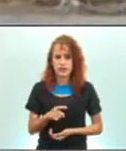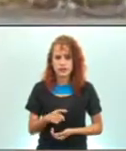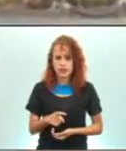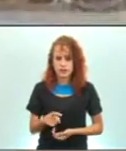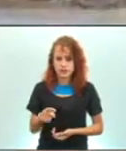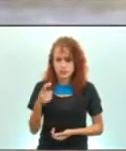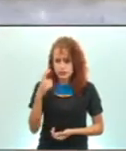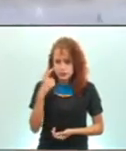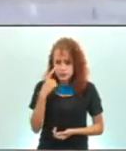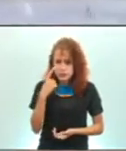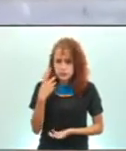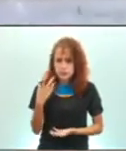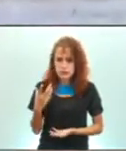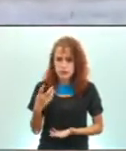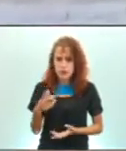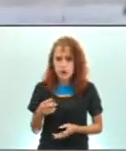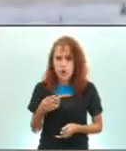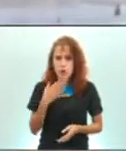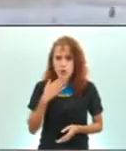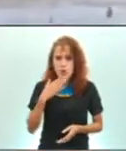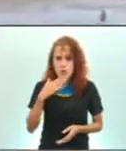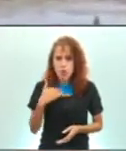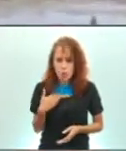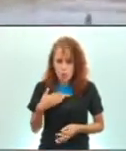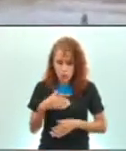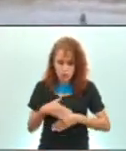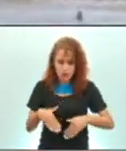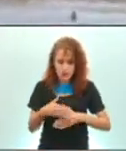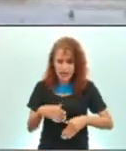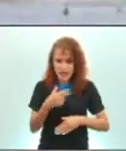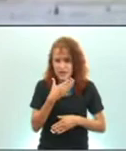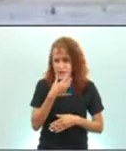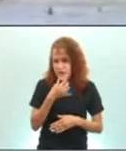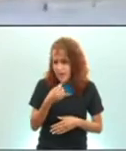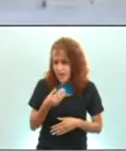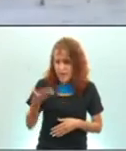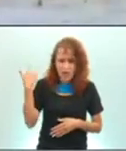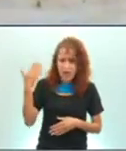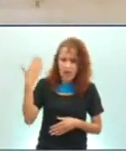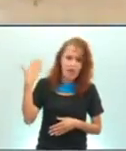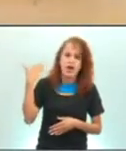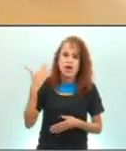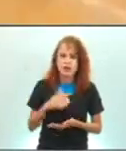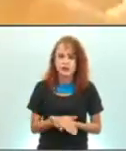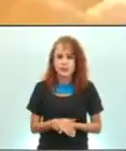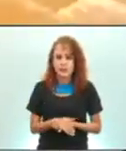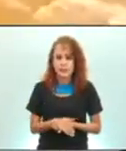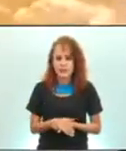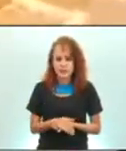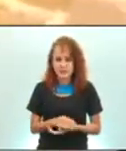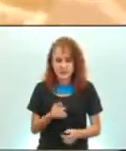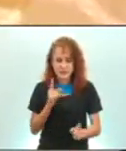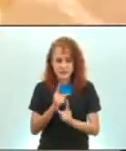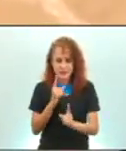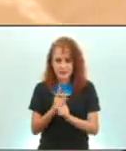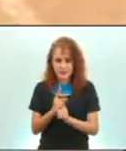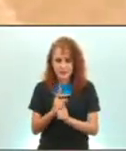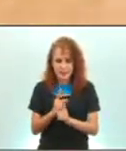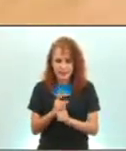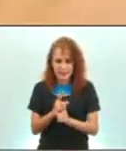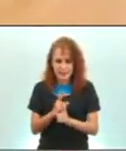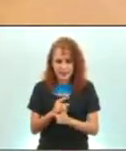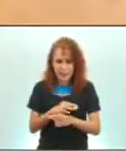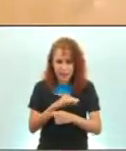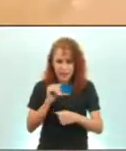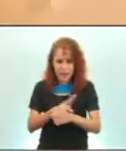Es impresionante cómo un viejo camino construido décadas atrás, paralelamente a la costa,